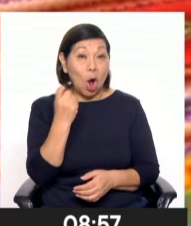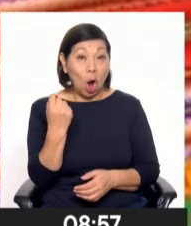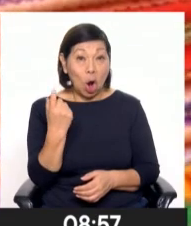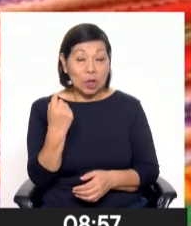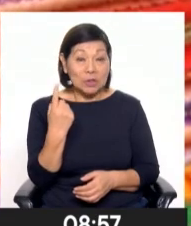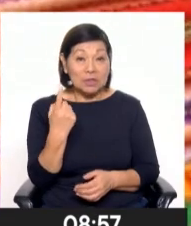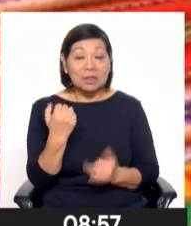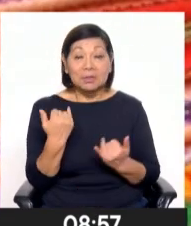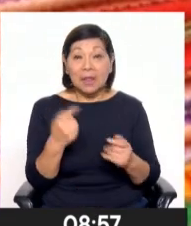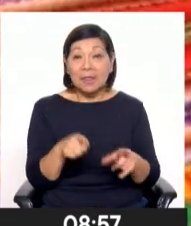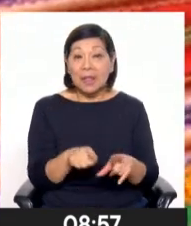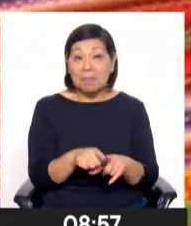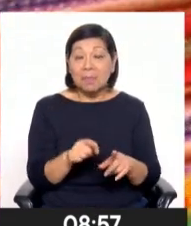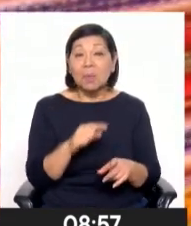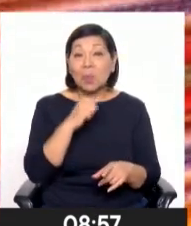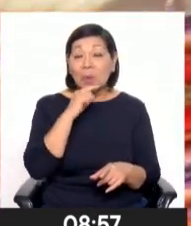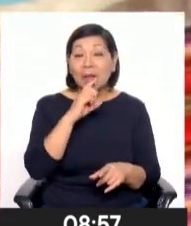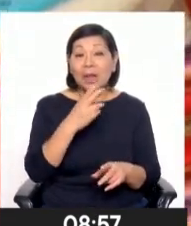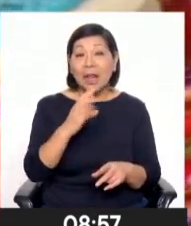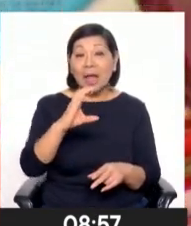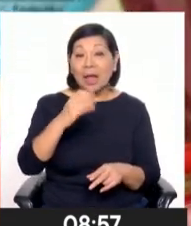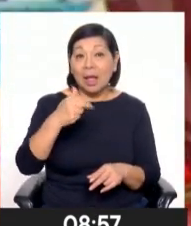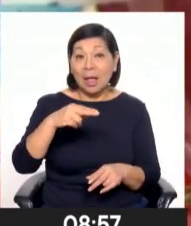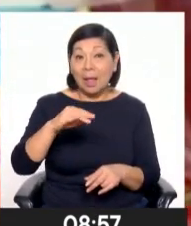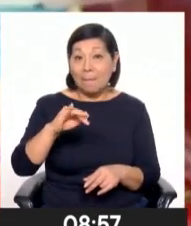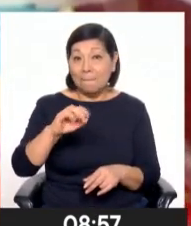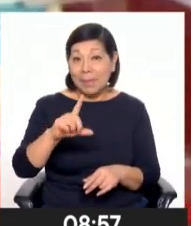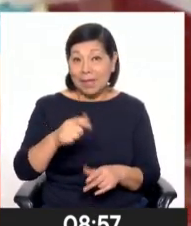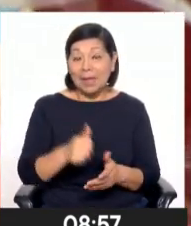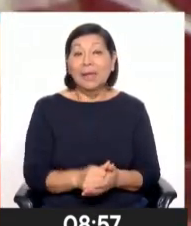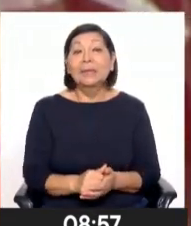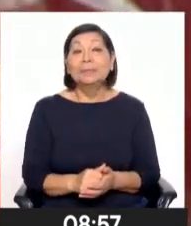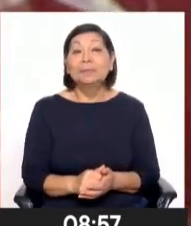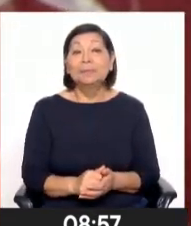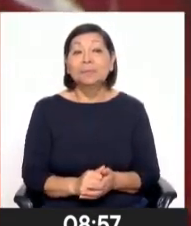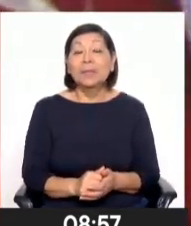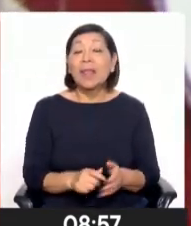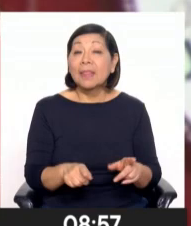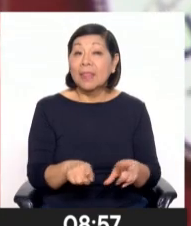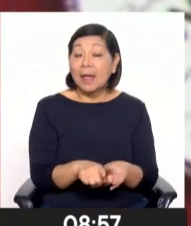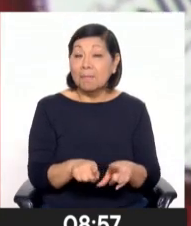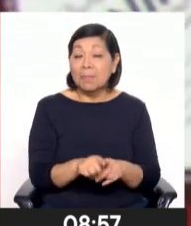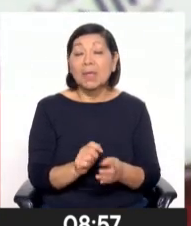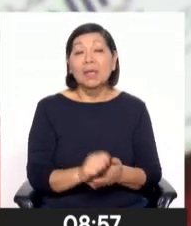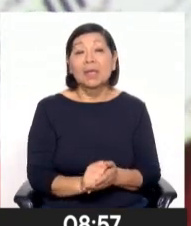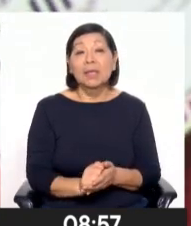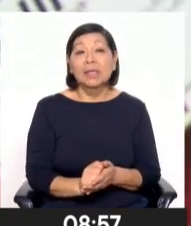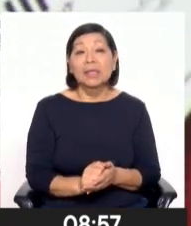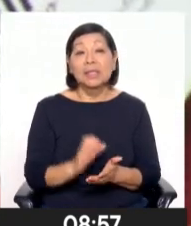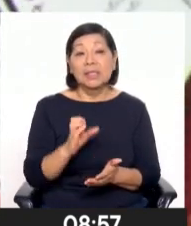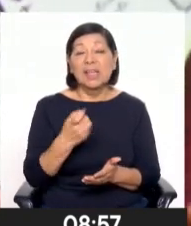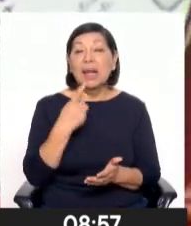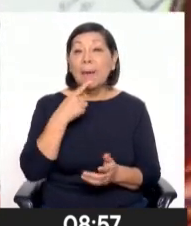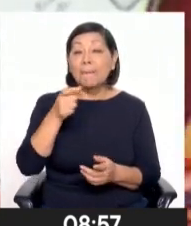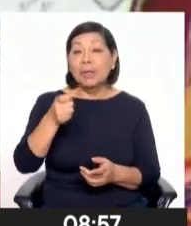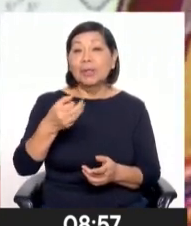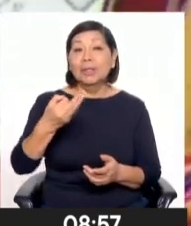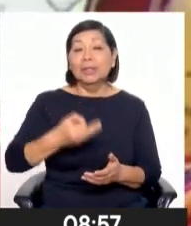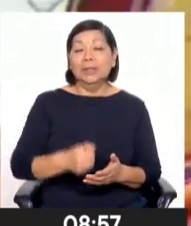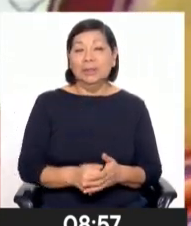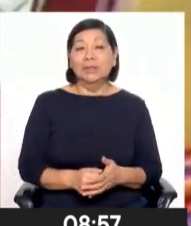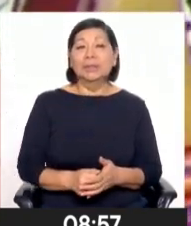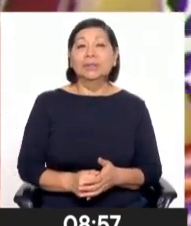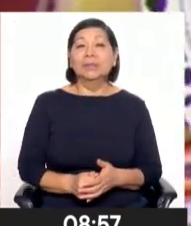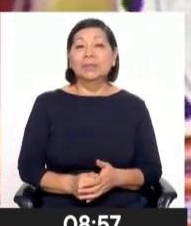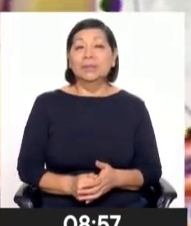estamos también con Camila Guillén que es productora que será de la empresa dela y también estamos con el señor César á él es especialista de la cadena